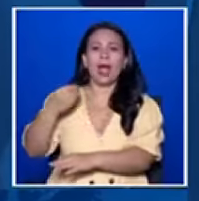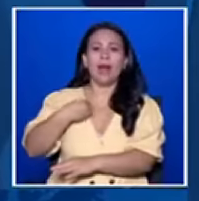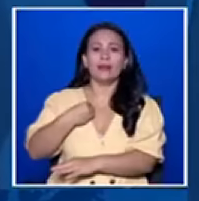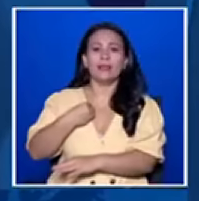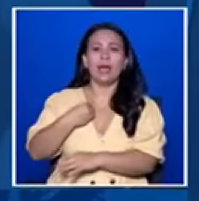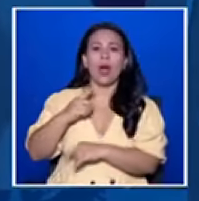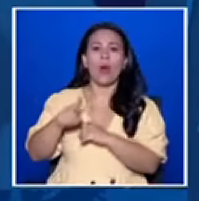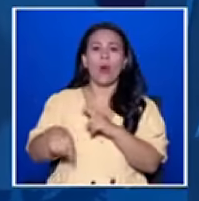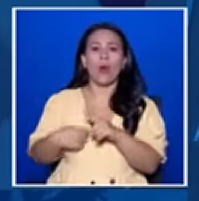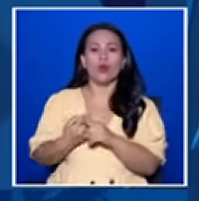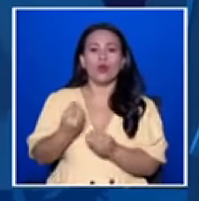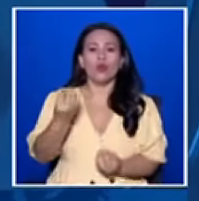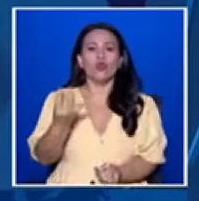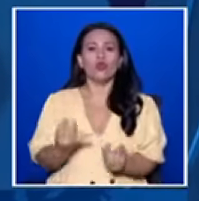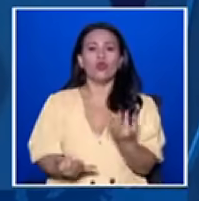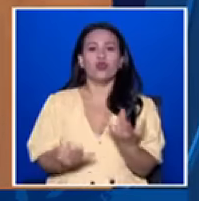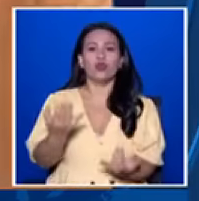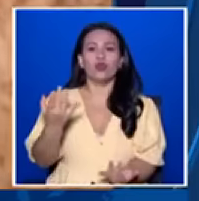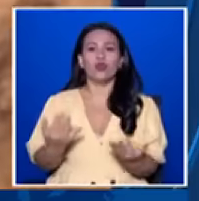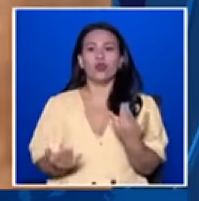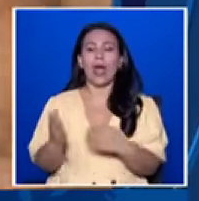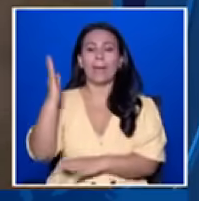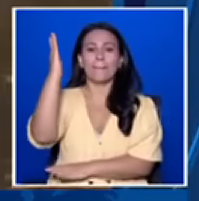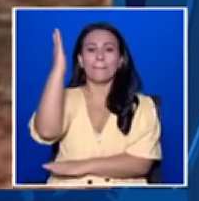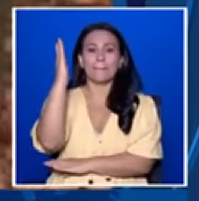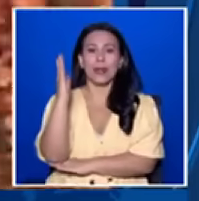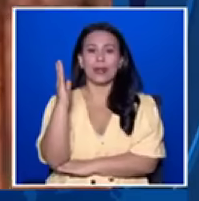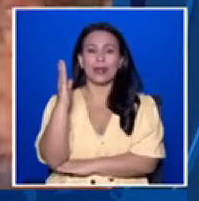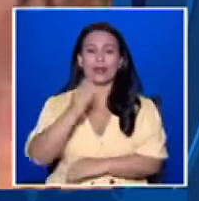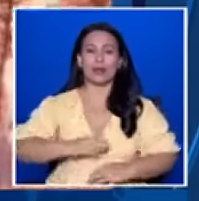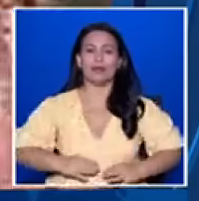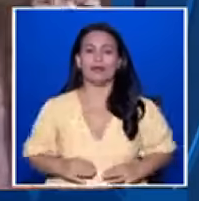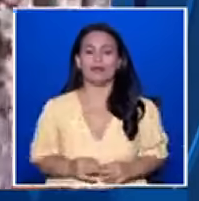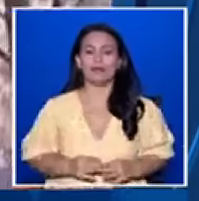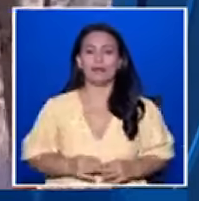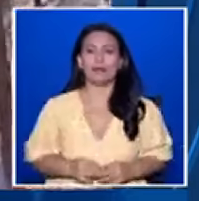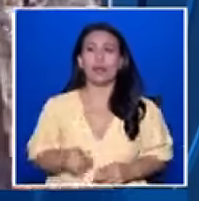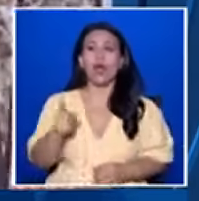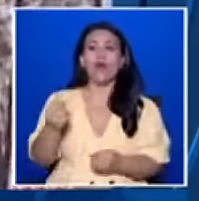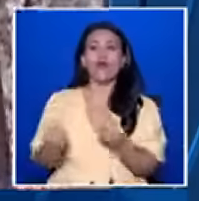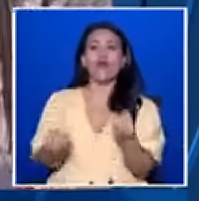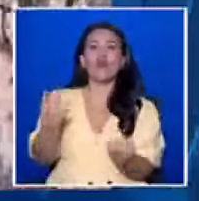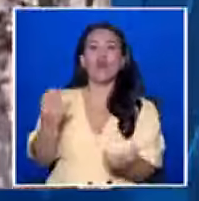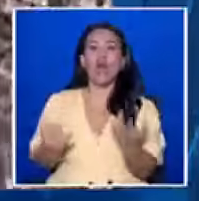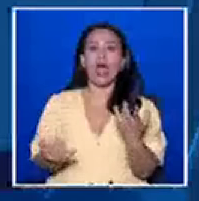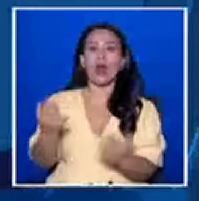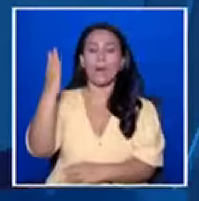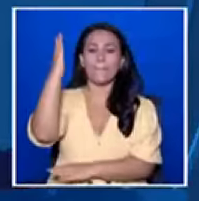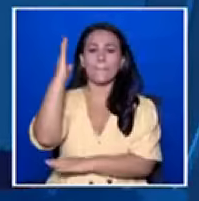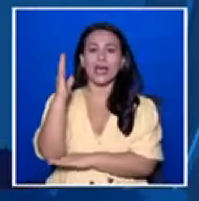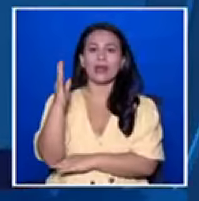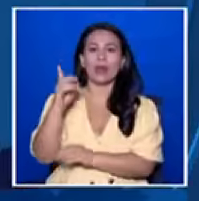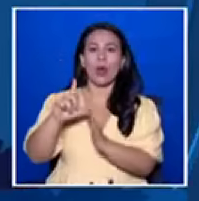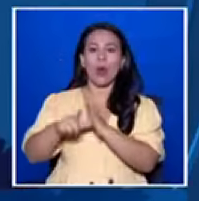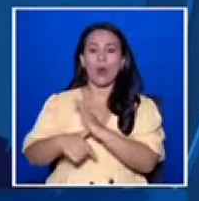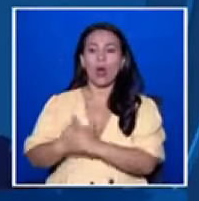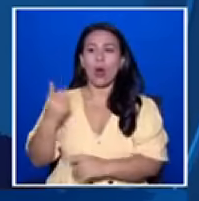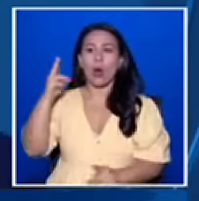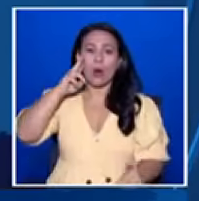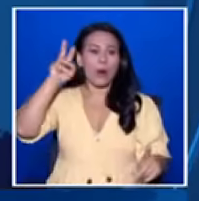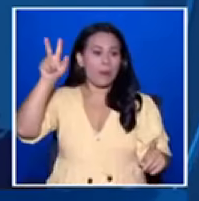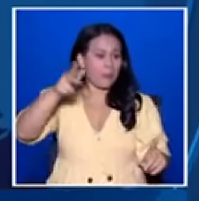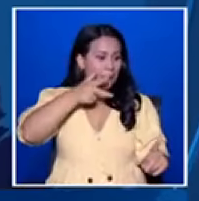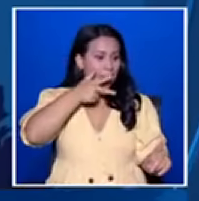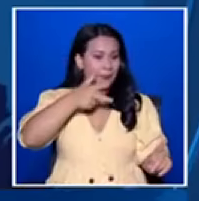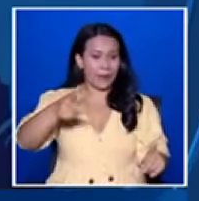el momento del incendio que empezó al mediodía. Está incendiando todito. Mientras que en este video